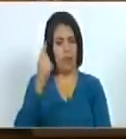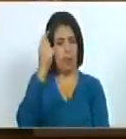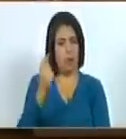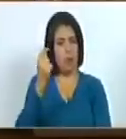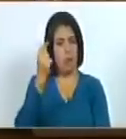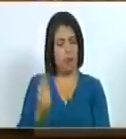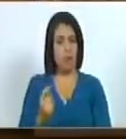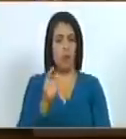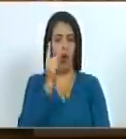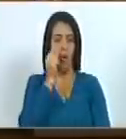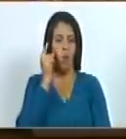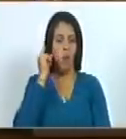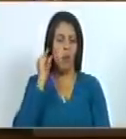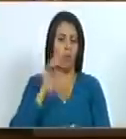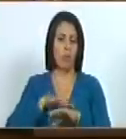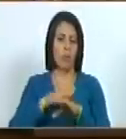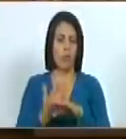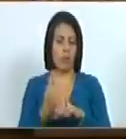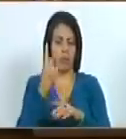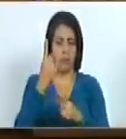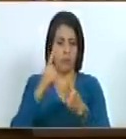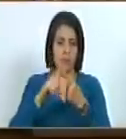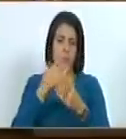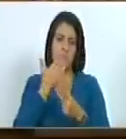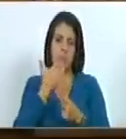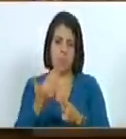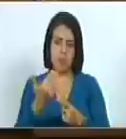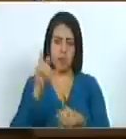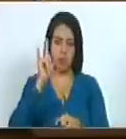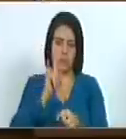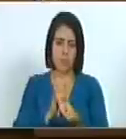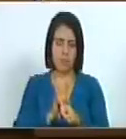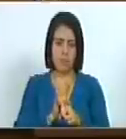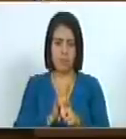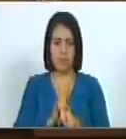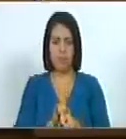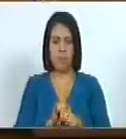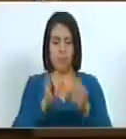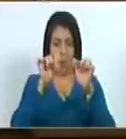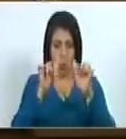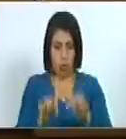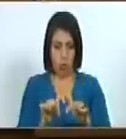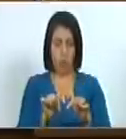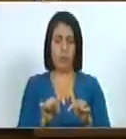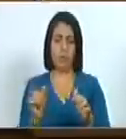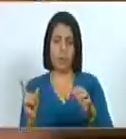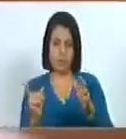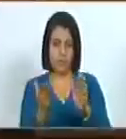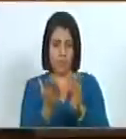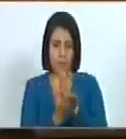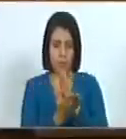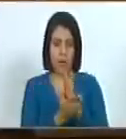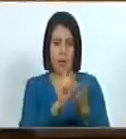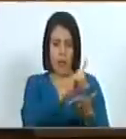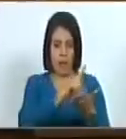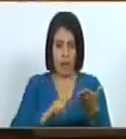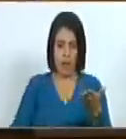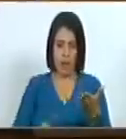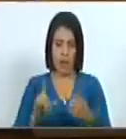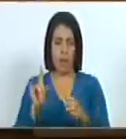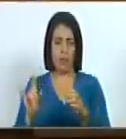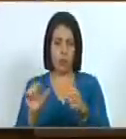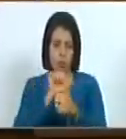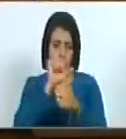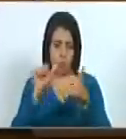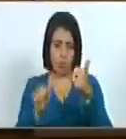diputadas, los ciudadanos diputados principales solicitando permiso para ausentarse e incorporar a sus suplentes indicados en lista